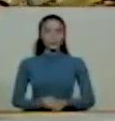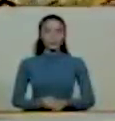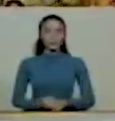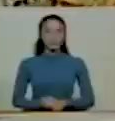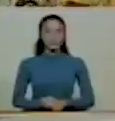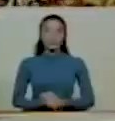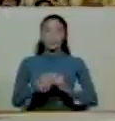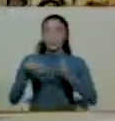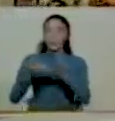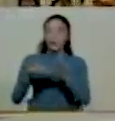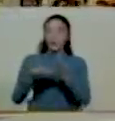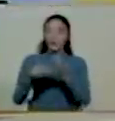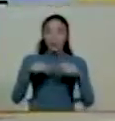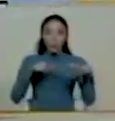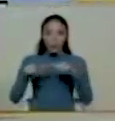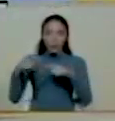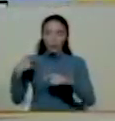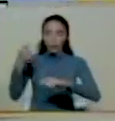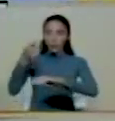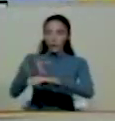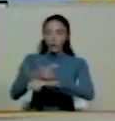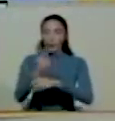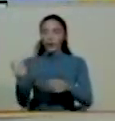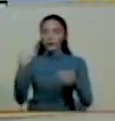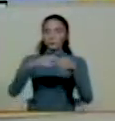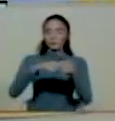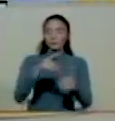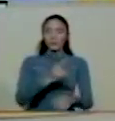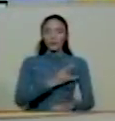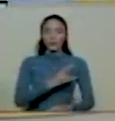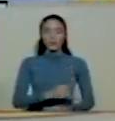Saliendo del liceo a la universidad.